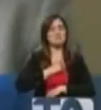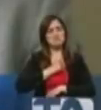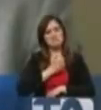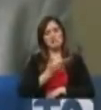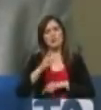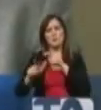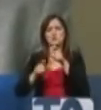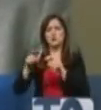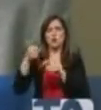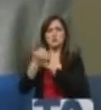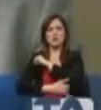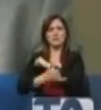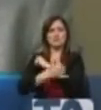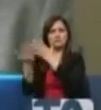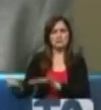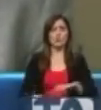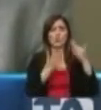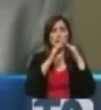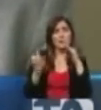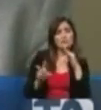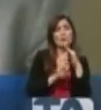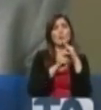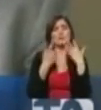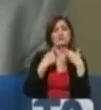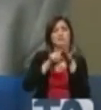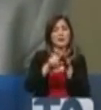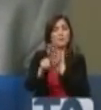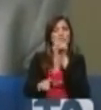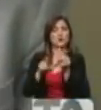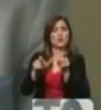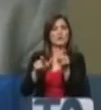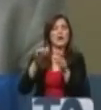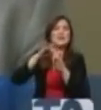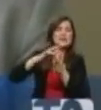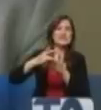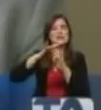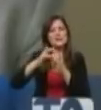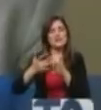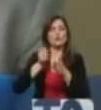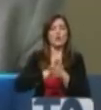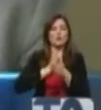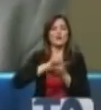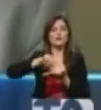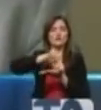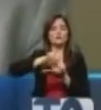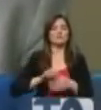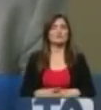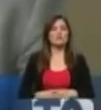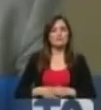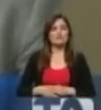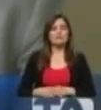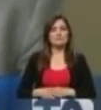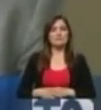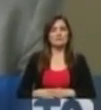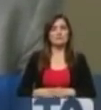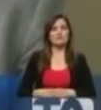Vecino. Proyectos que permitan una inserción, una integración a personas de situación de movilidad humana en nuestra ciudad y que tenga un énfasis